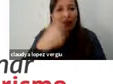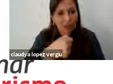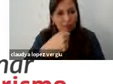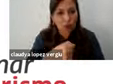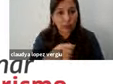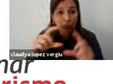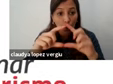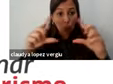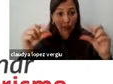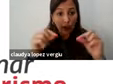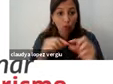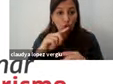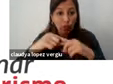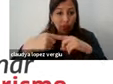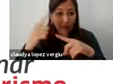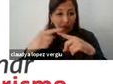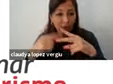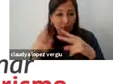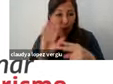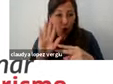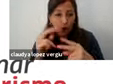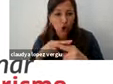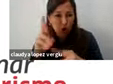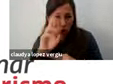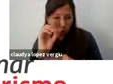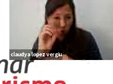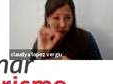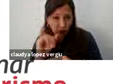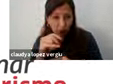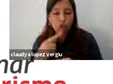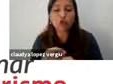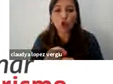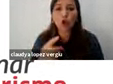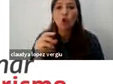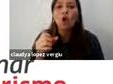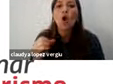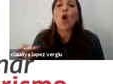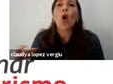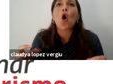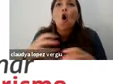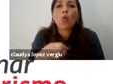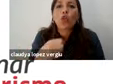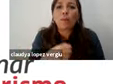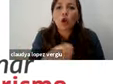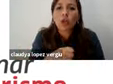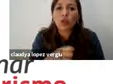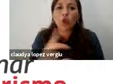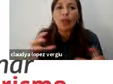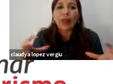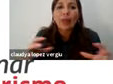que están de otro color han sido proyectos que han tenido el tema de género en general,